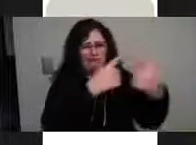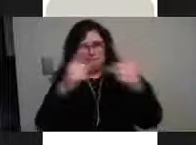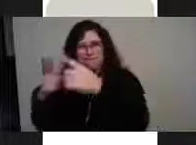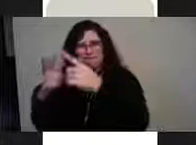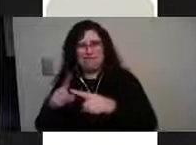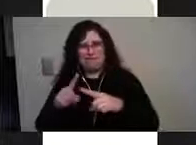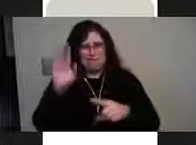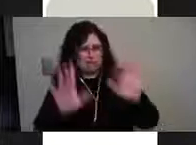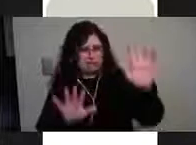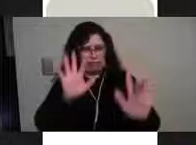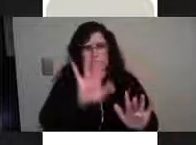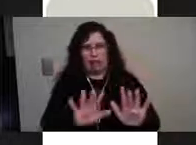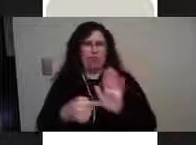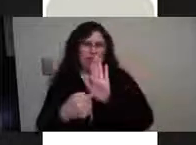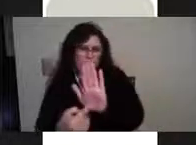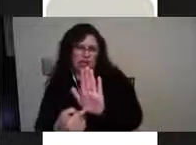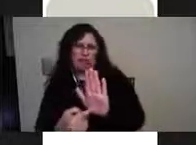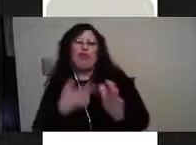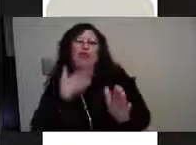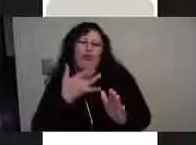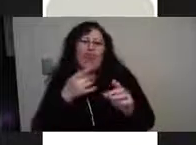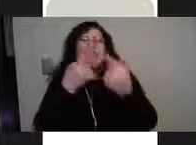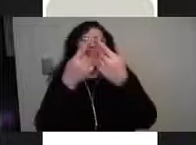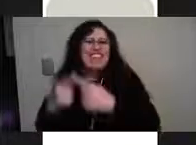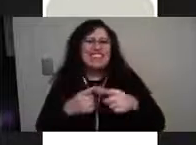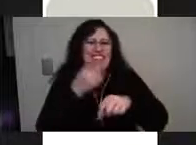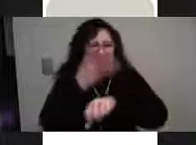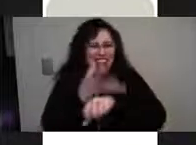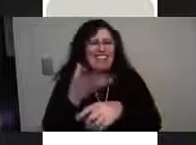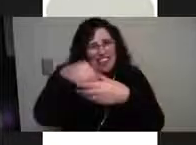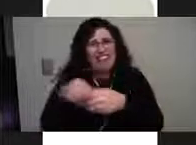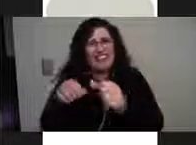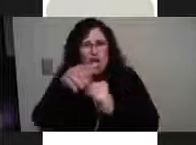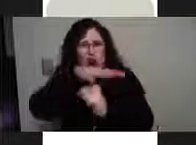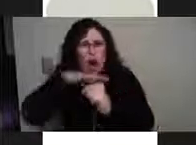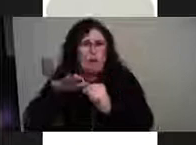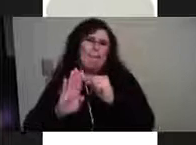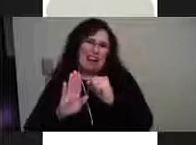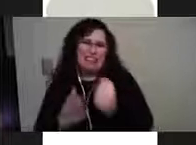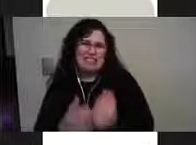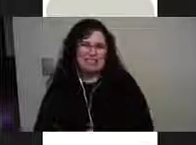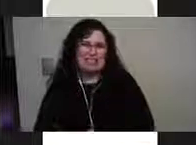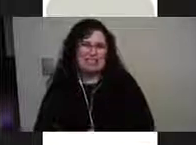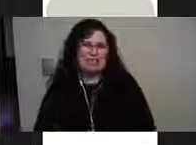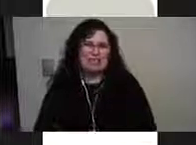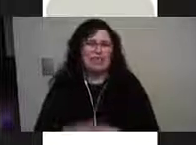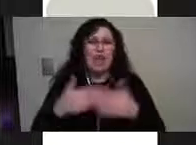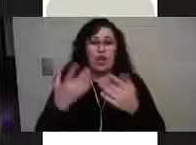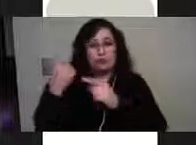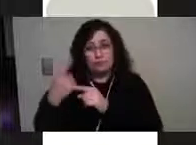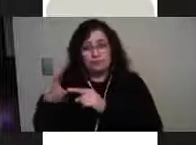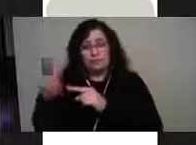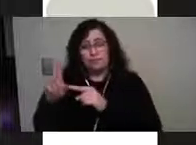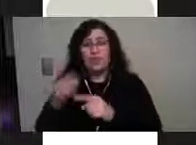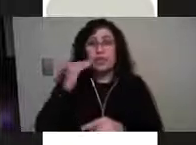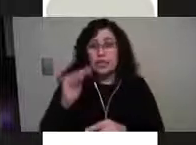la diversidad respecto de los niños con este tipo de cuadros clínicos, ¿ya? Y particularmente los niños